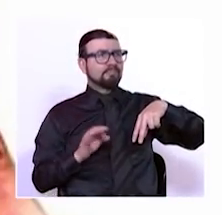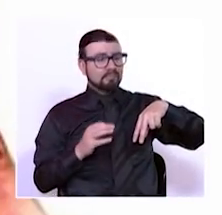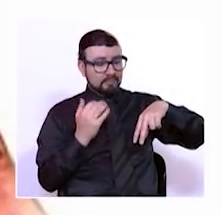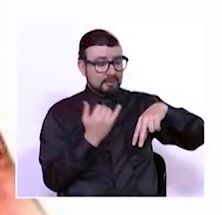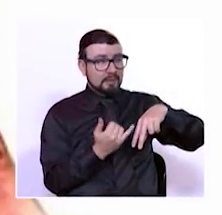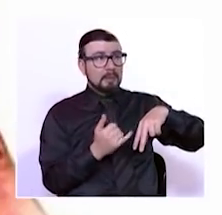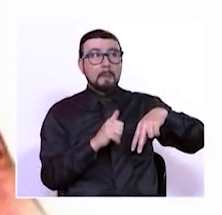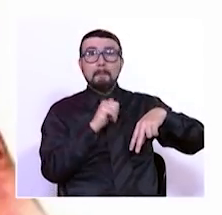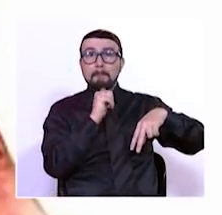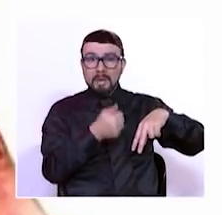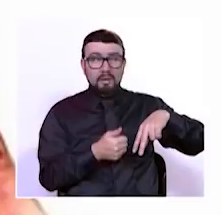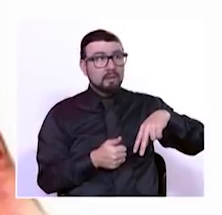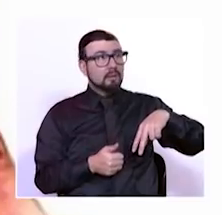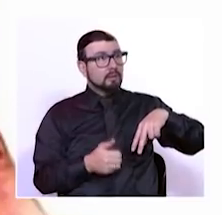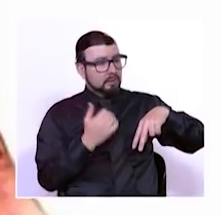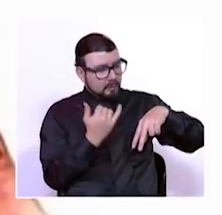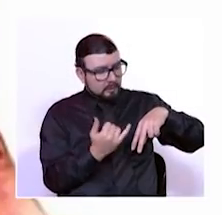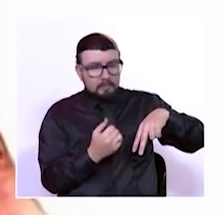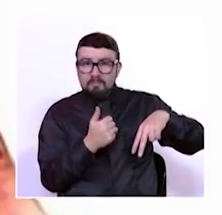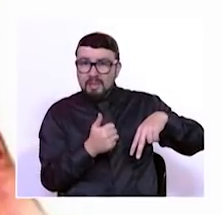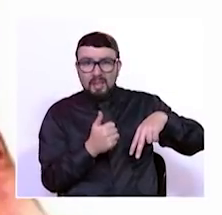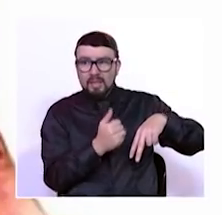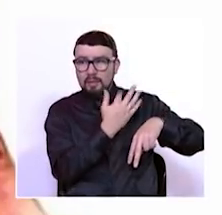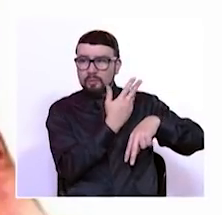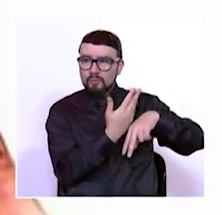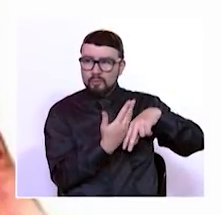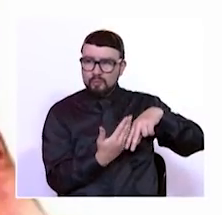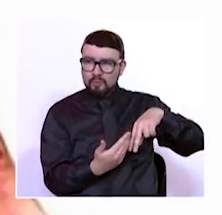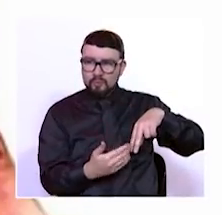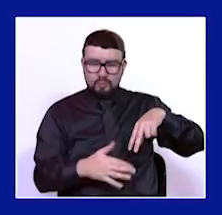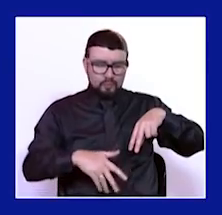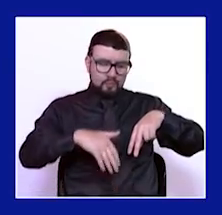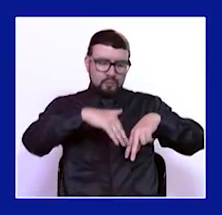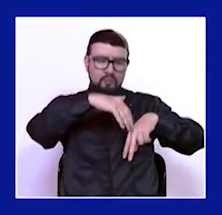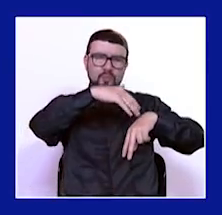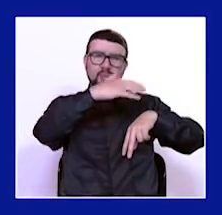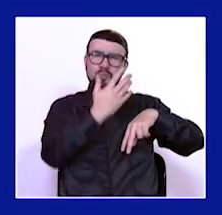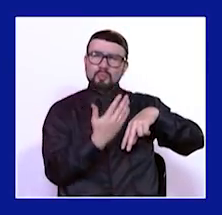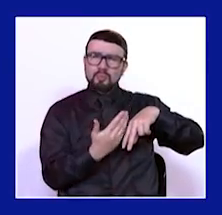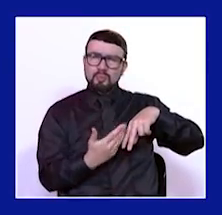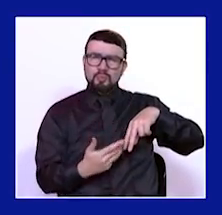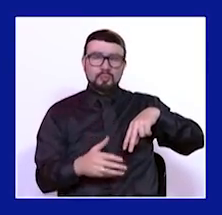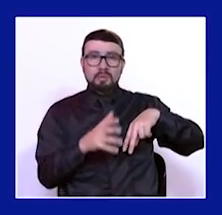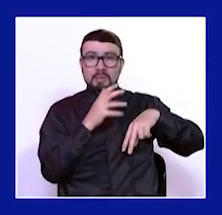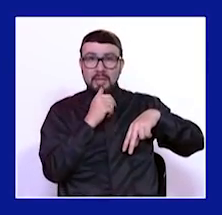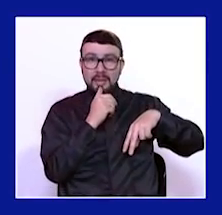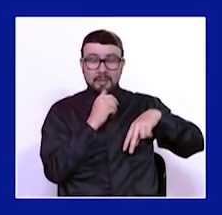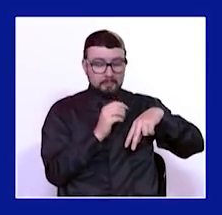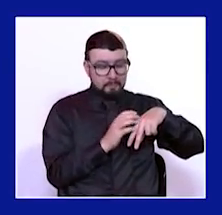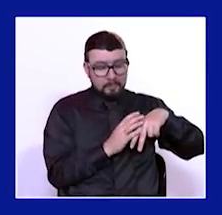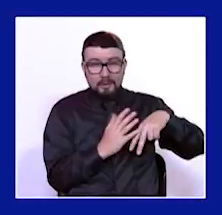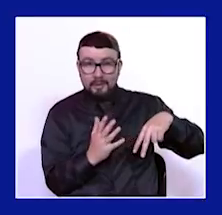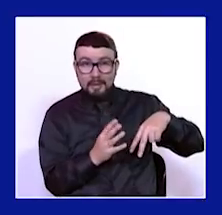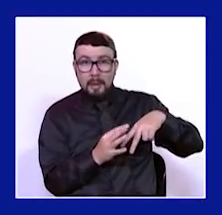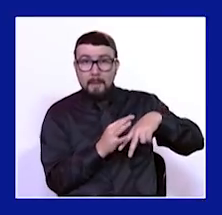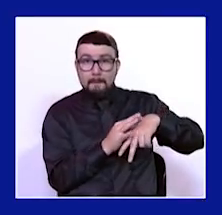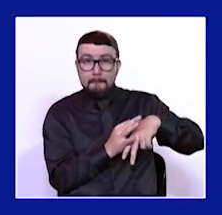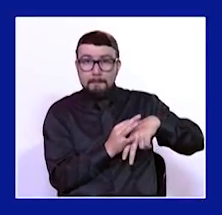diapositiva, no van a dar un buen llenado y se va perdiendo la oxigenación de la parte superior de la